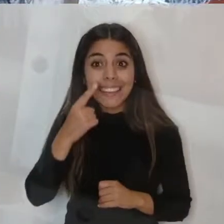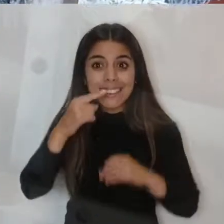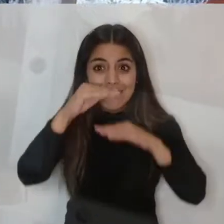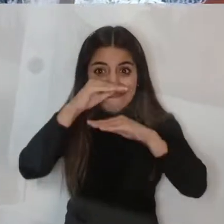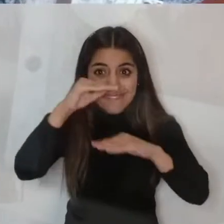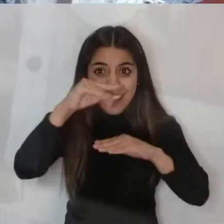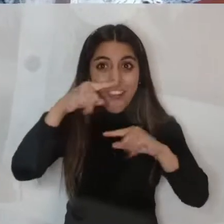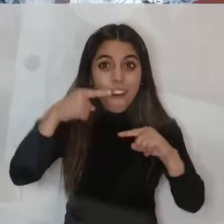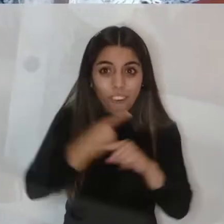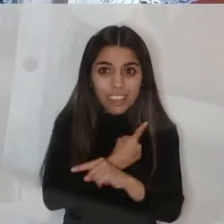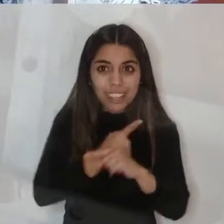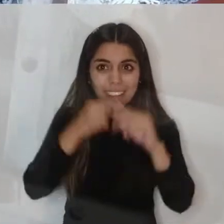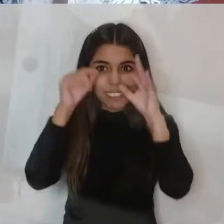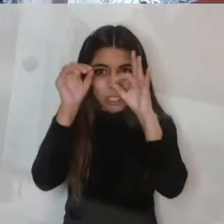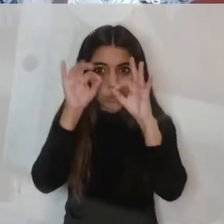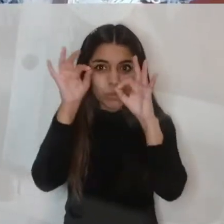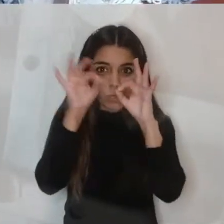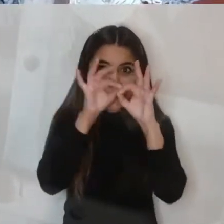de nuevo,